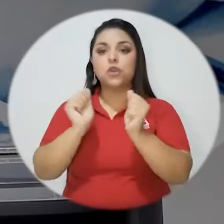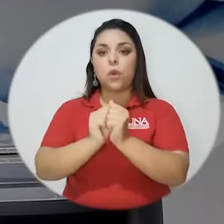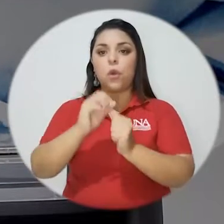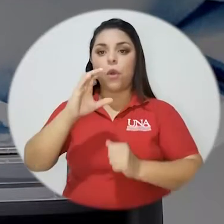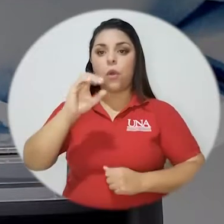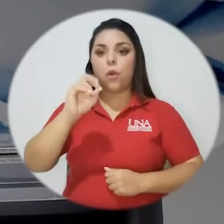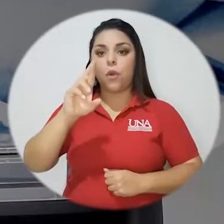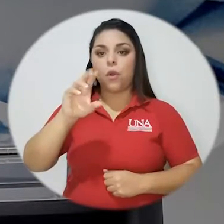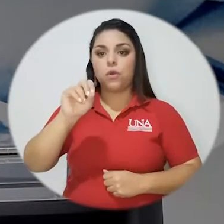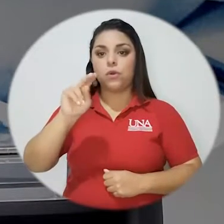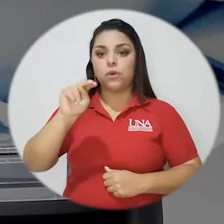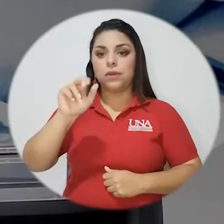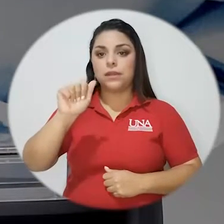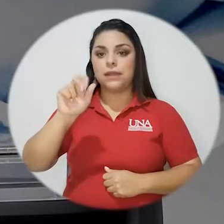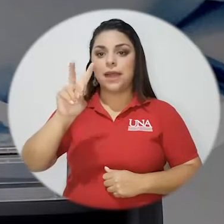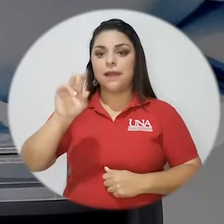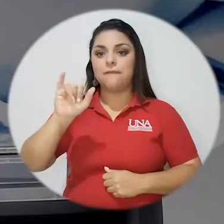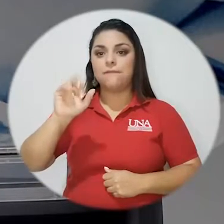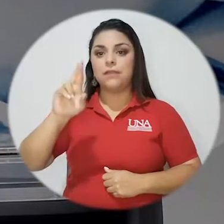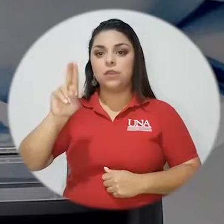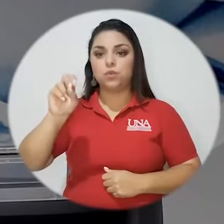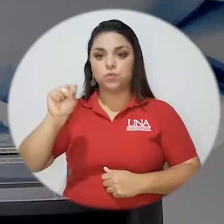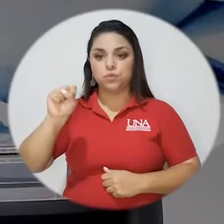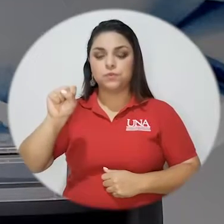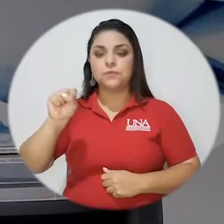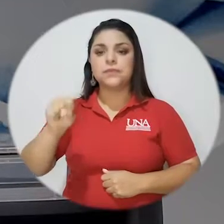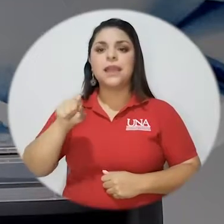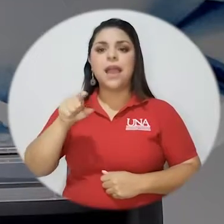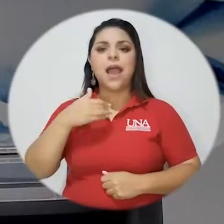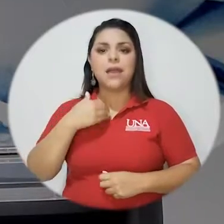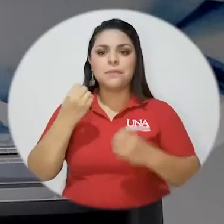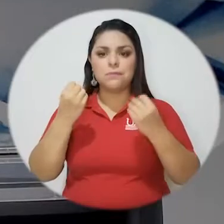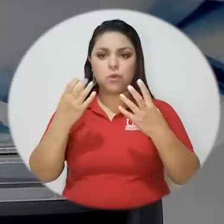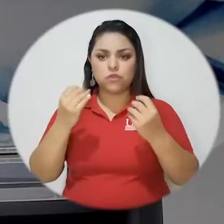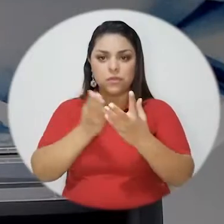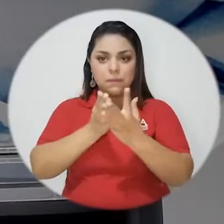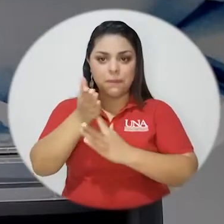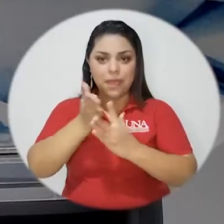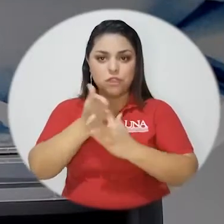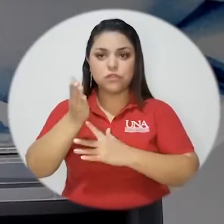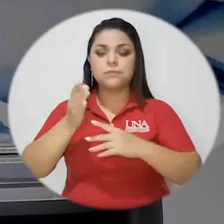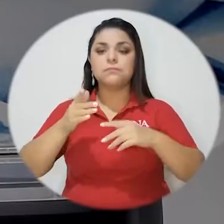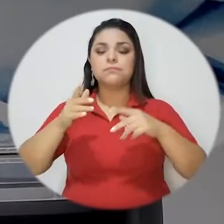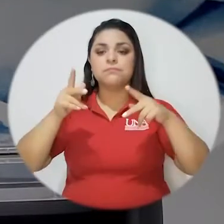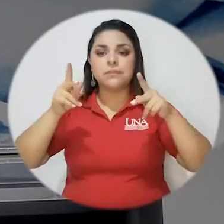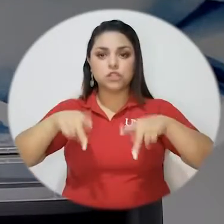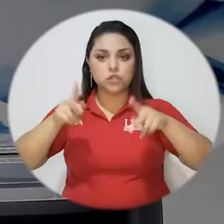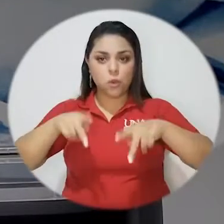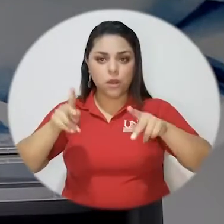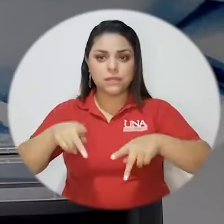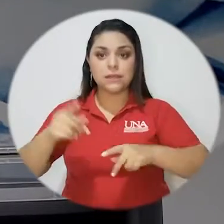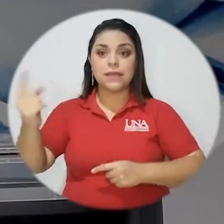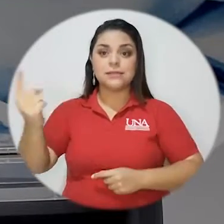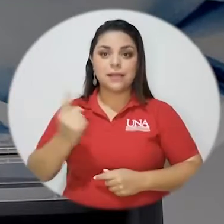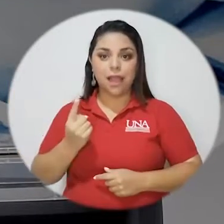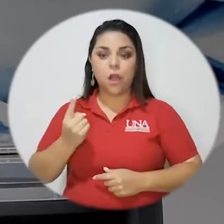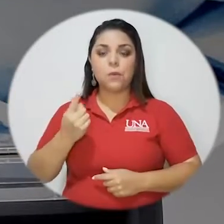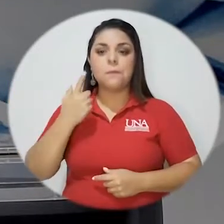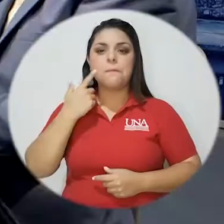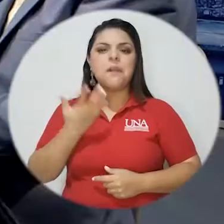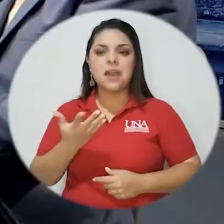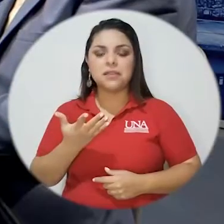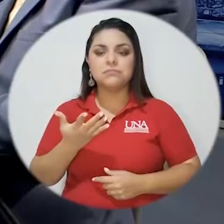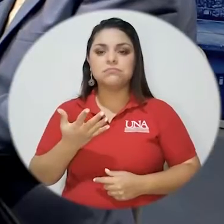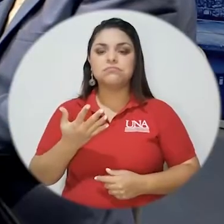entonces ha habido muchos medios y muchas personas que se han acercado para, digámoslo así, para tratar